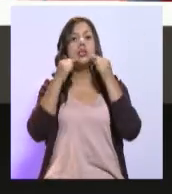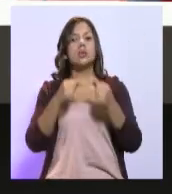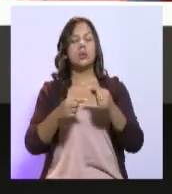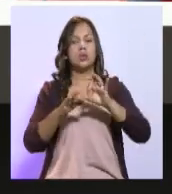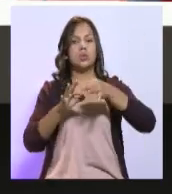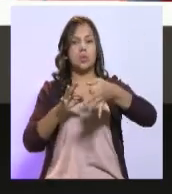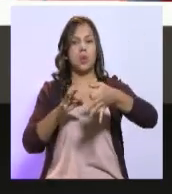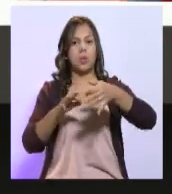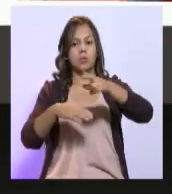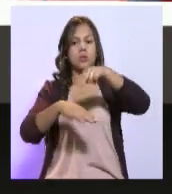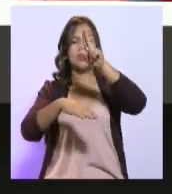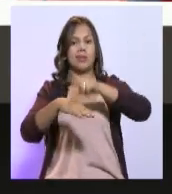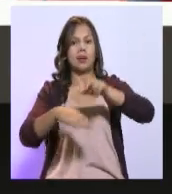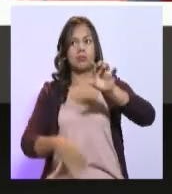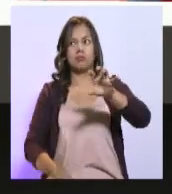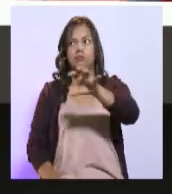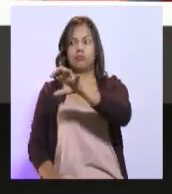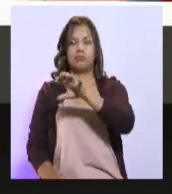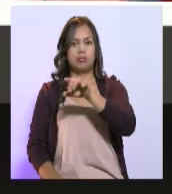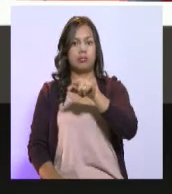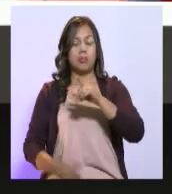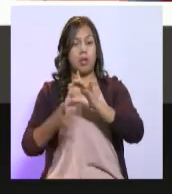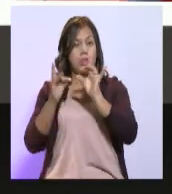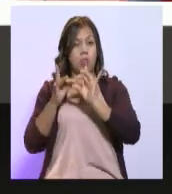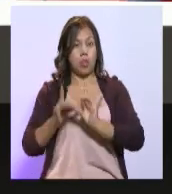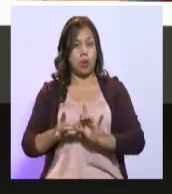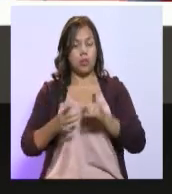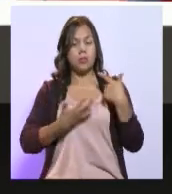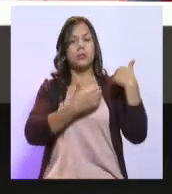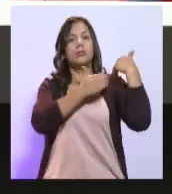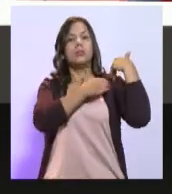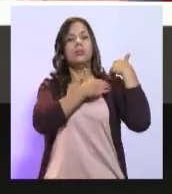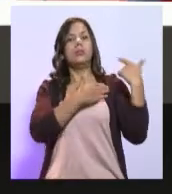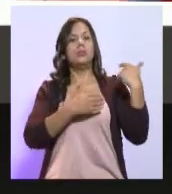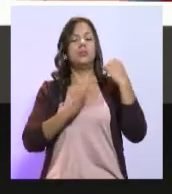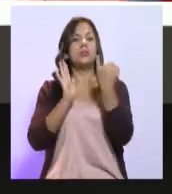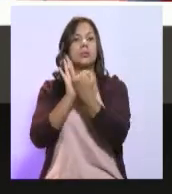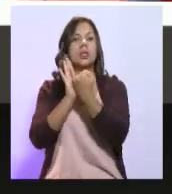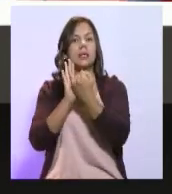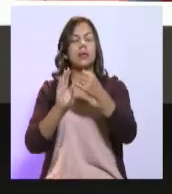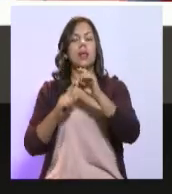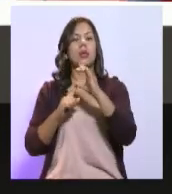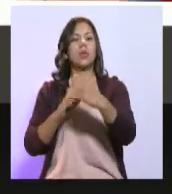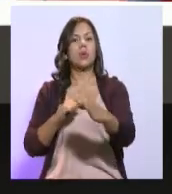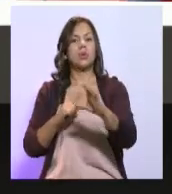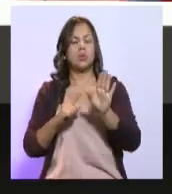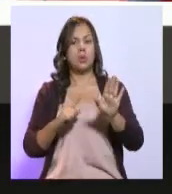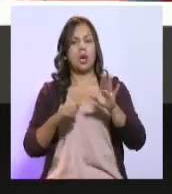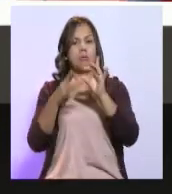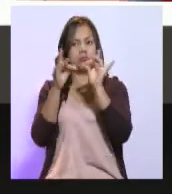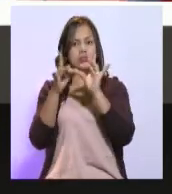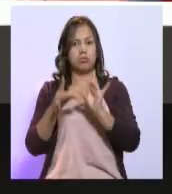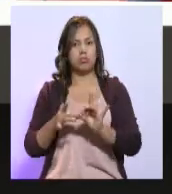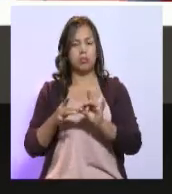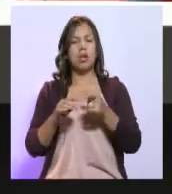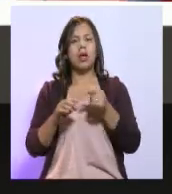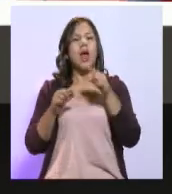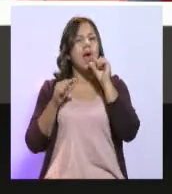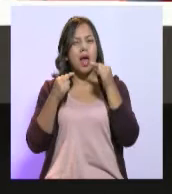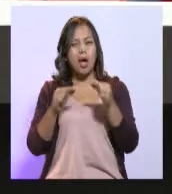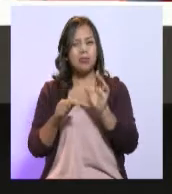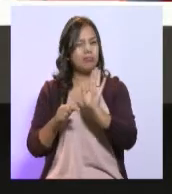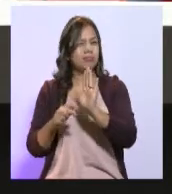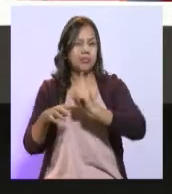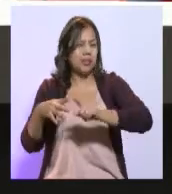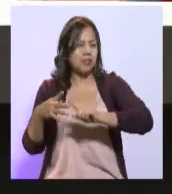pueblos y nacionalidades. El documento establece competencias de la entidad lingüística cultural, definiciones en cuanto a terminología, la